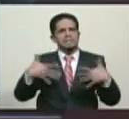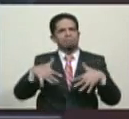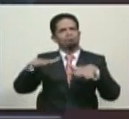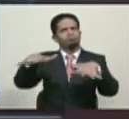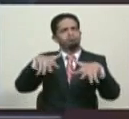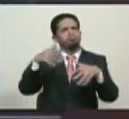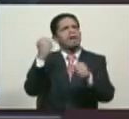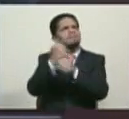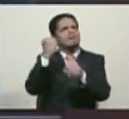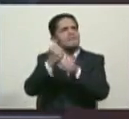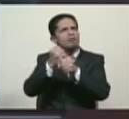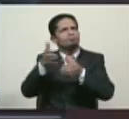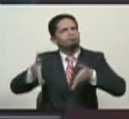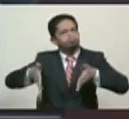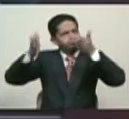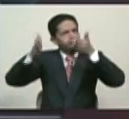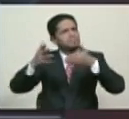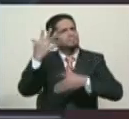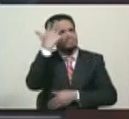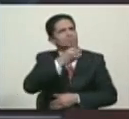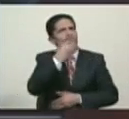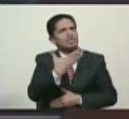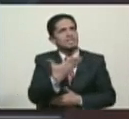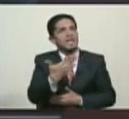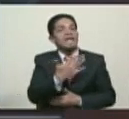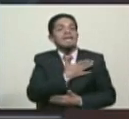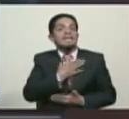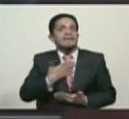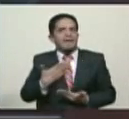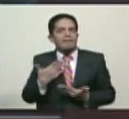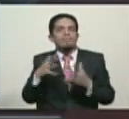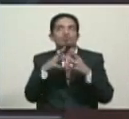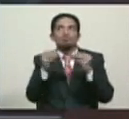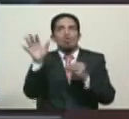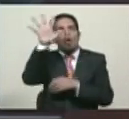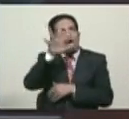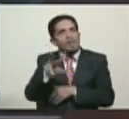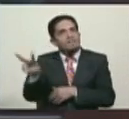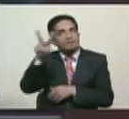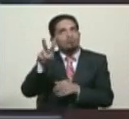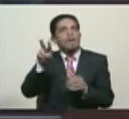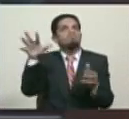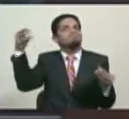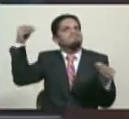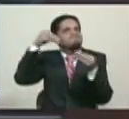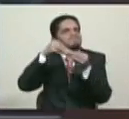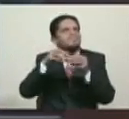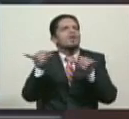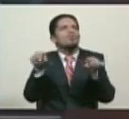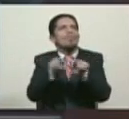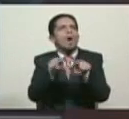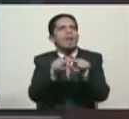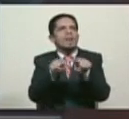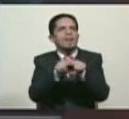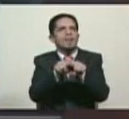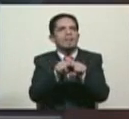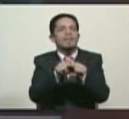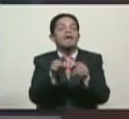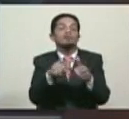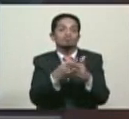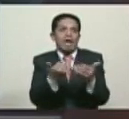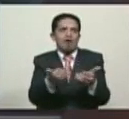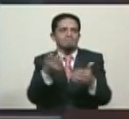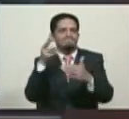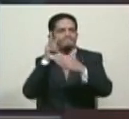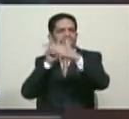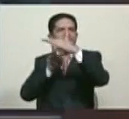obras de envergadura que queremos replicar en todos los estados del país, y que será nuestra visión para un Poder Judicial